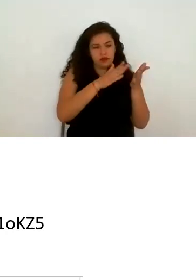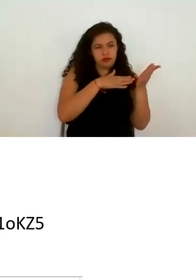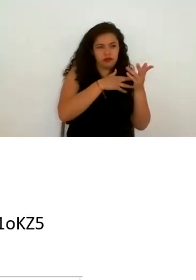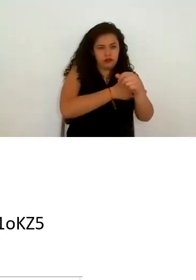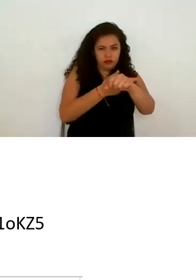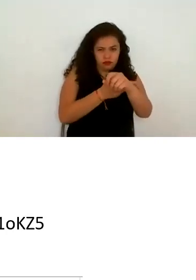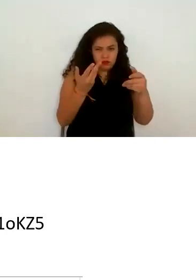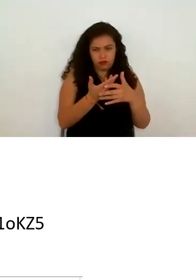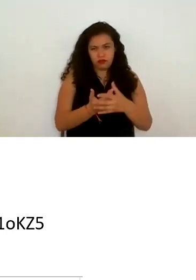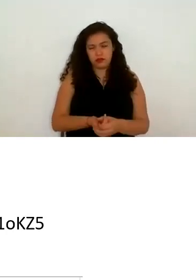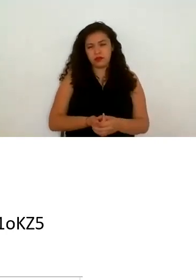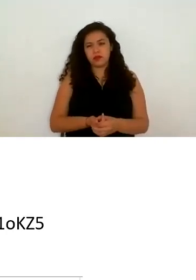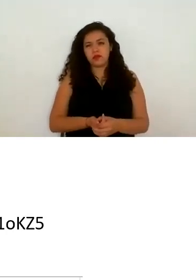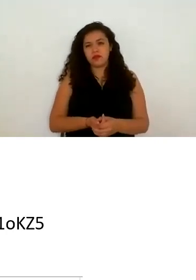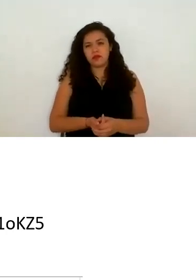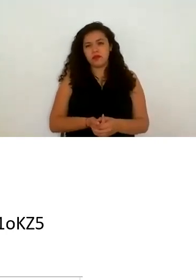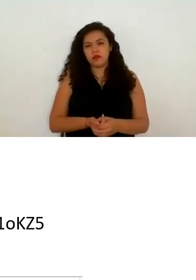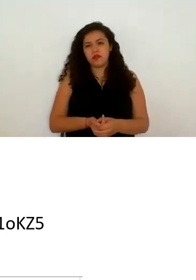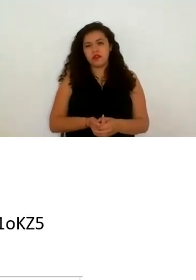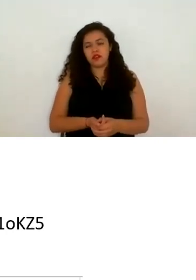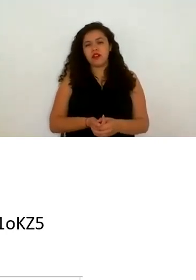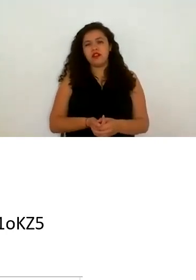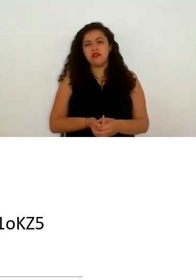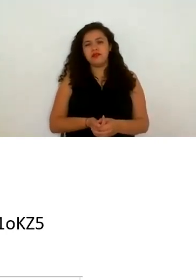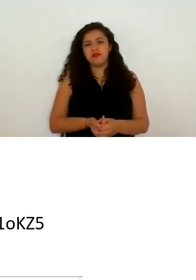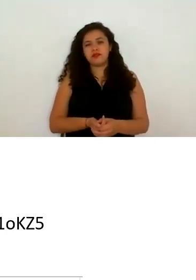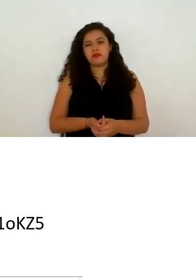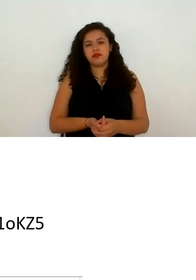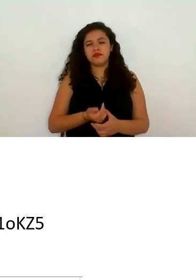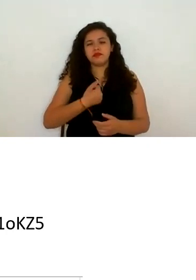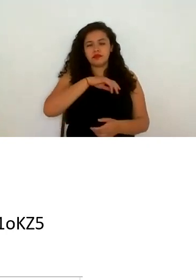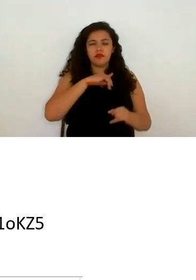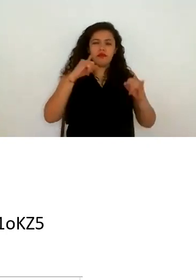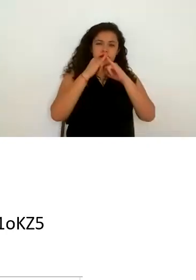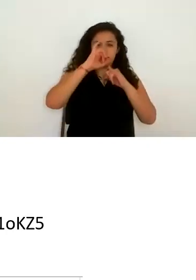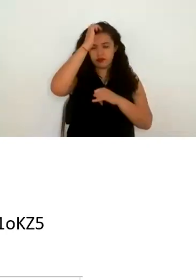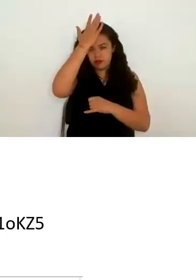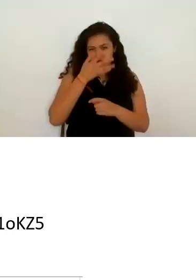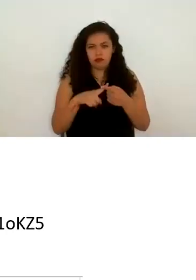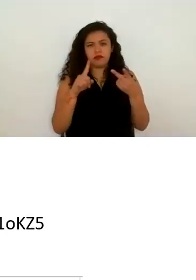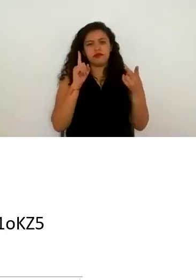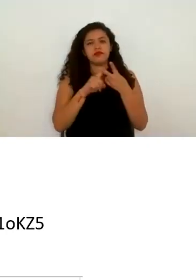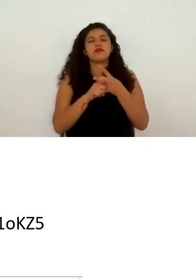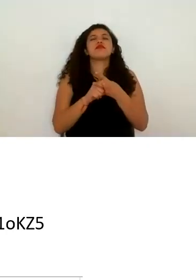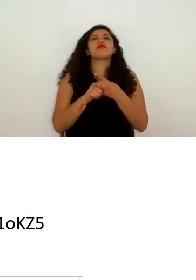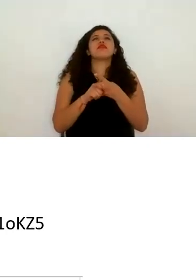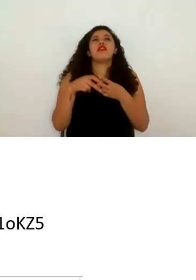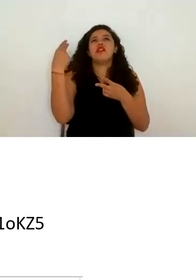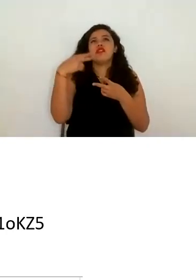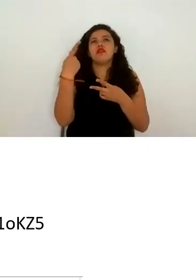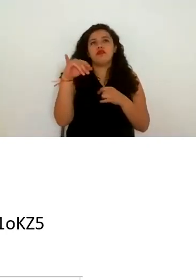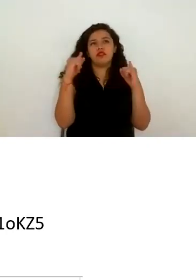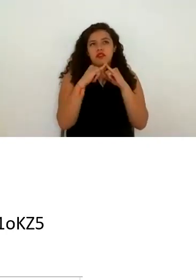trámite, en el cual pedíamos el logo de la institución, el nombre de la